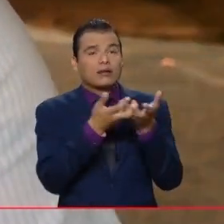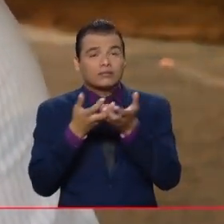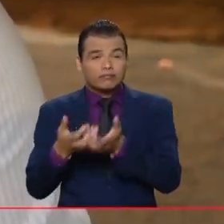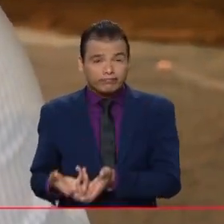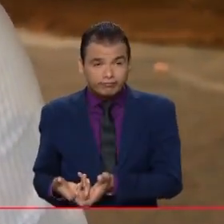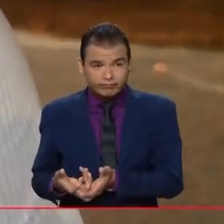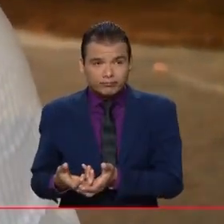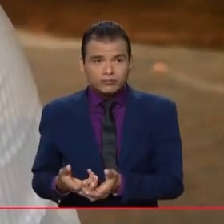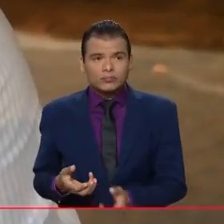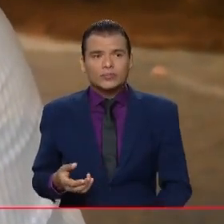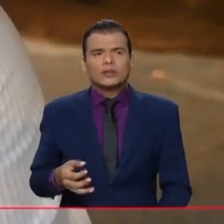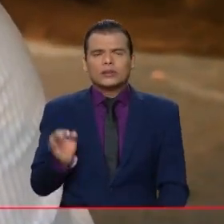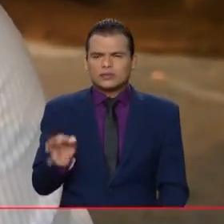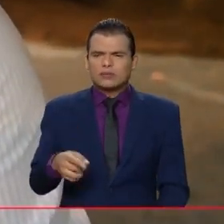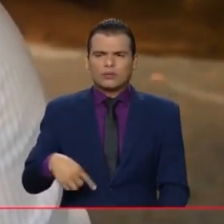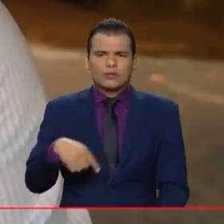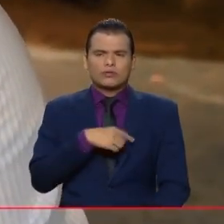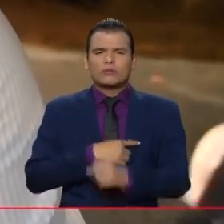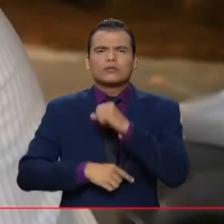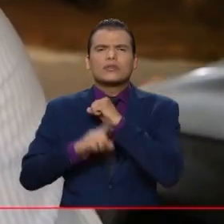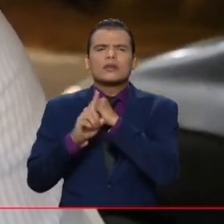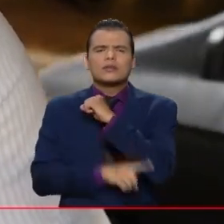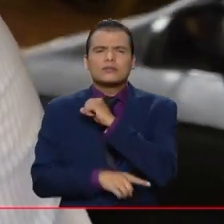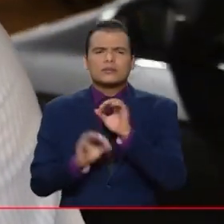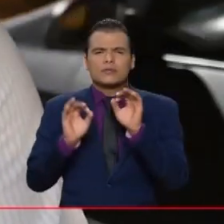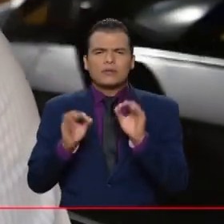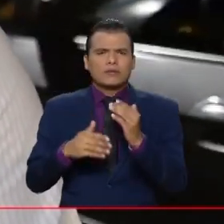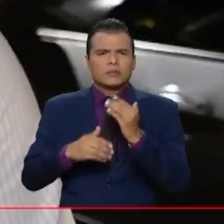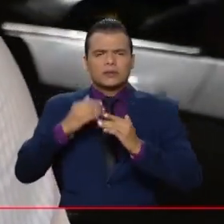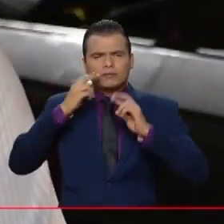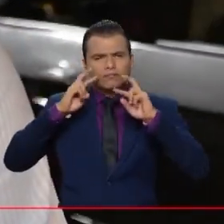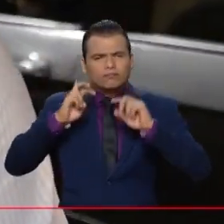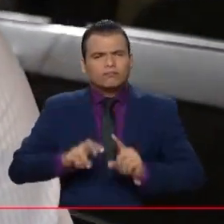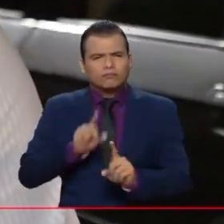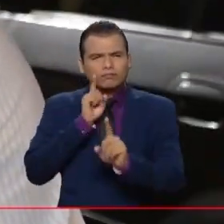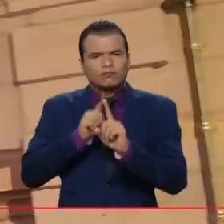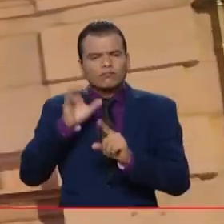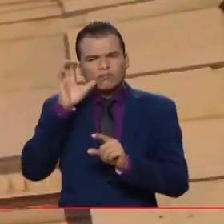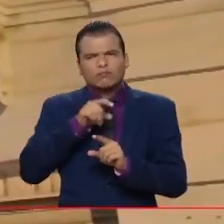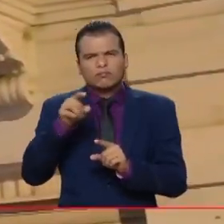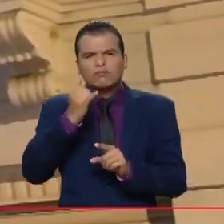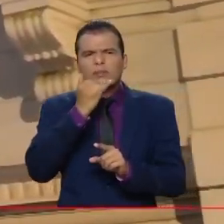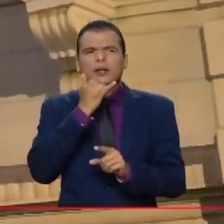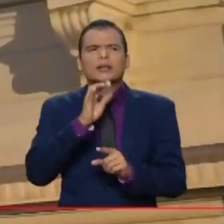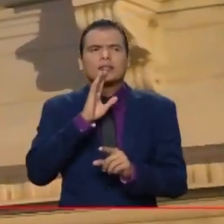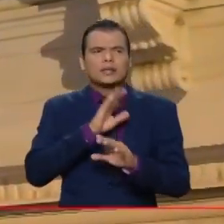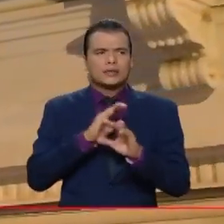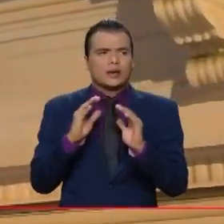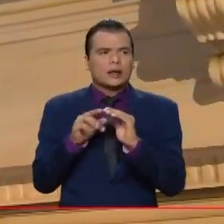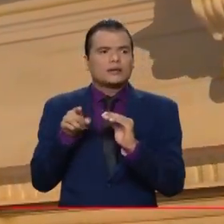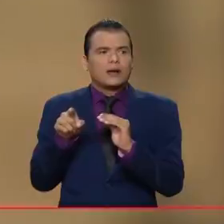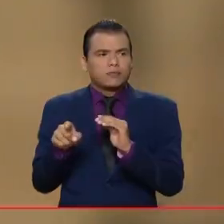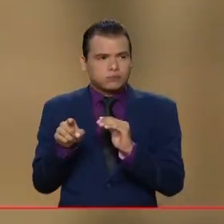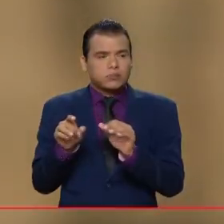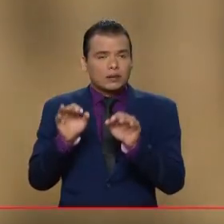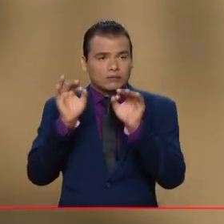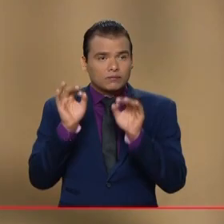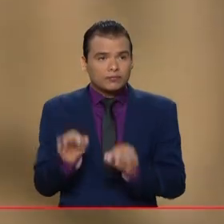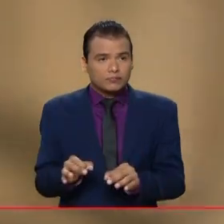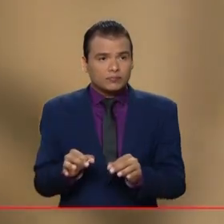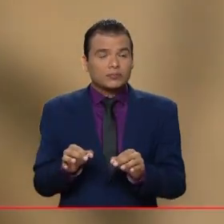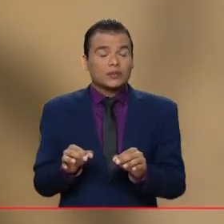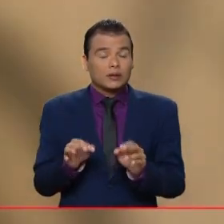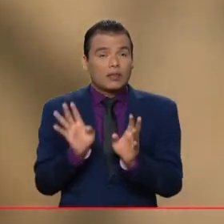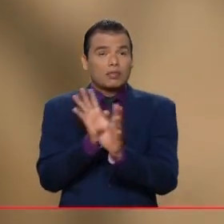fiestas clandestinas, todo el peso de la ley. Haremos las investigaciones para llegar a las últimas consecuencias. A esta vivienda tuvieron que dirigirse a altas horas de